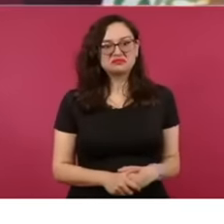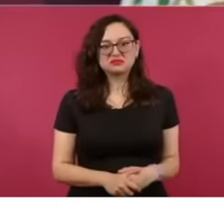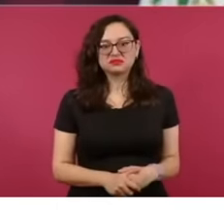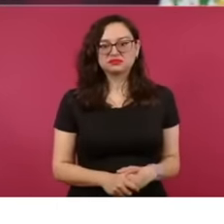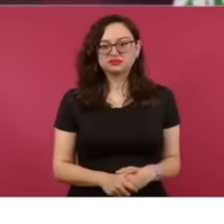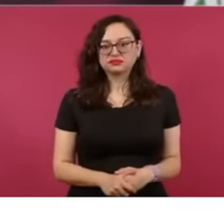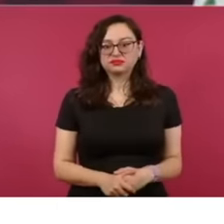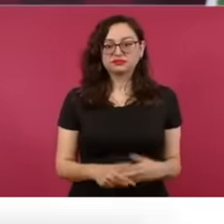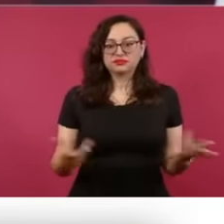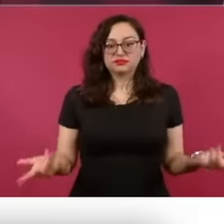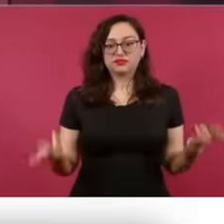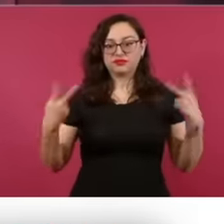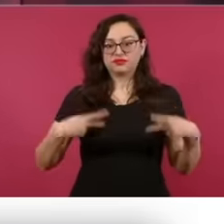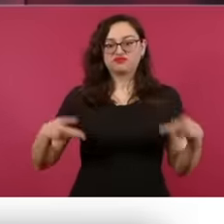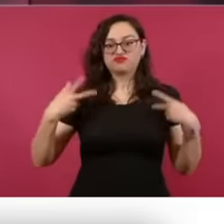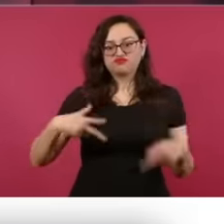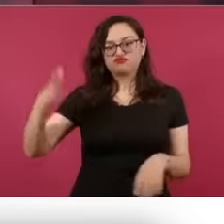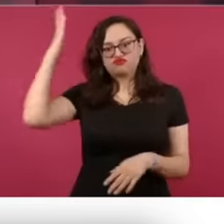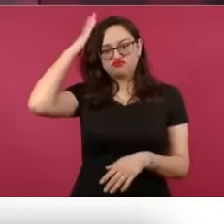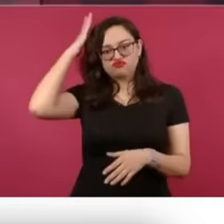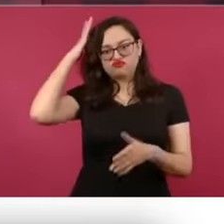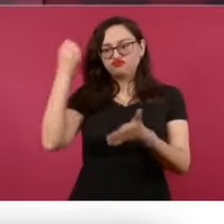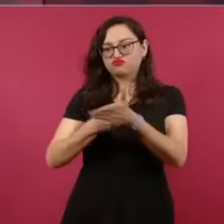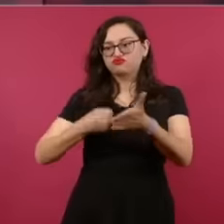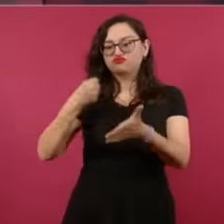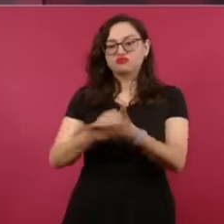social tiene que ser idealista,